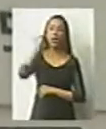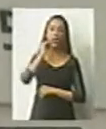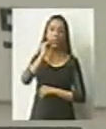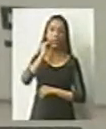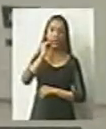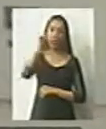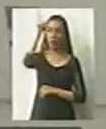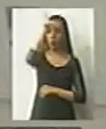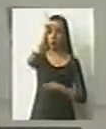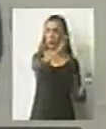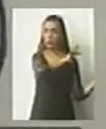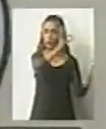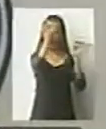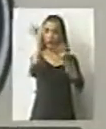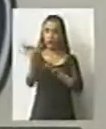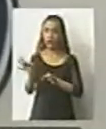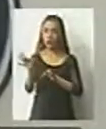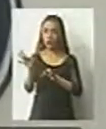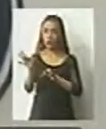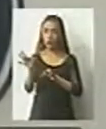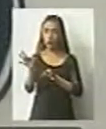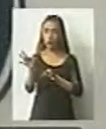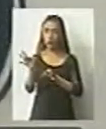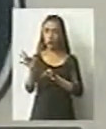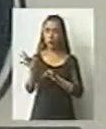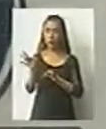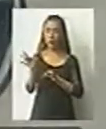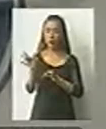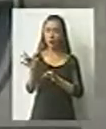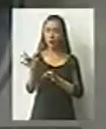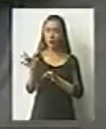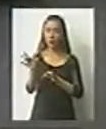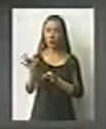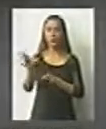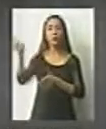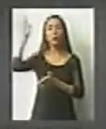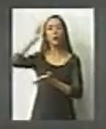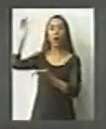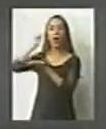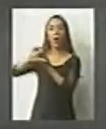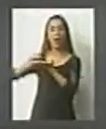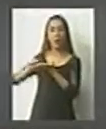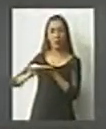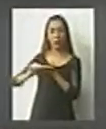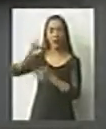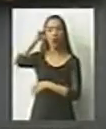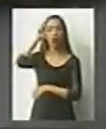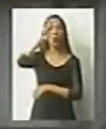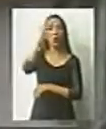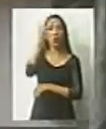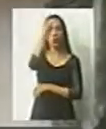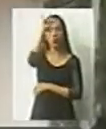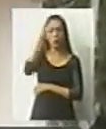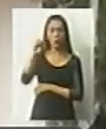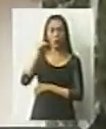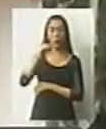Investigación de nuestra ciudad dio cumplimiento a un oficio emanado por el juzgado de control a cargo del doctor Isidoro Cruz. Se procedió a la